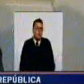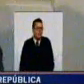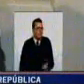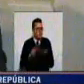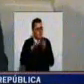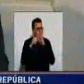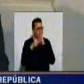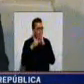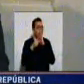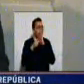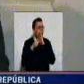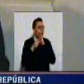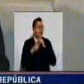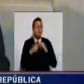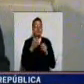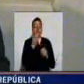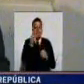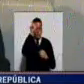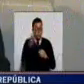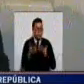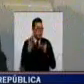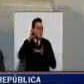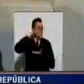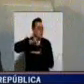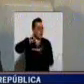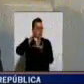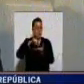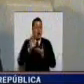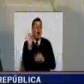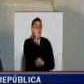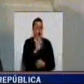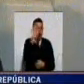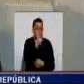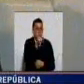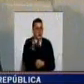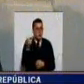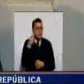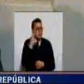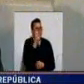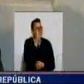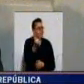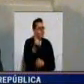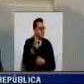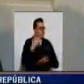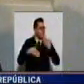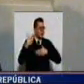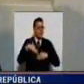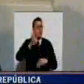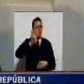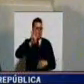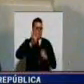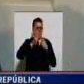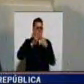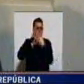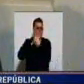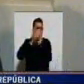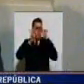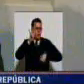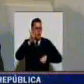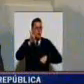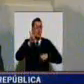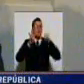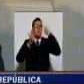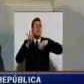O sea que le da al que quisiera participar o a los que pudieran estar interesados, y en ese momento nominalmente había tres posibles, les